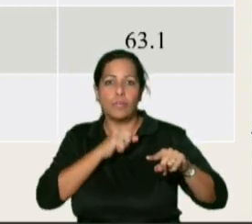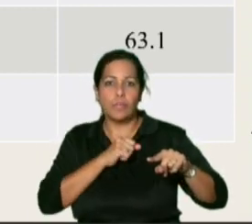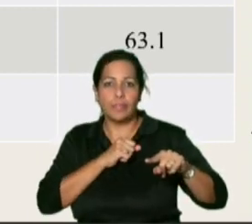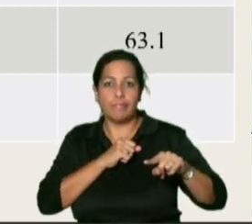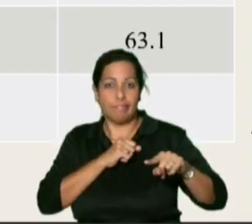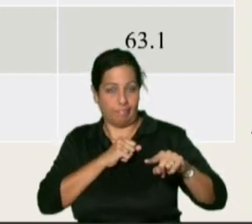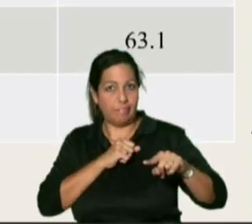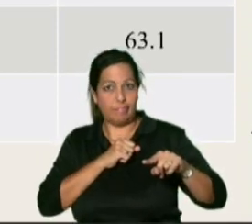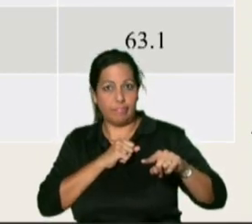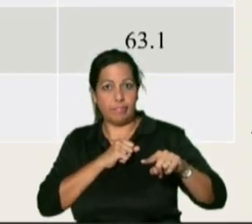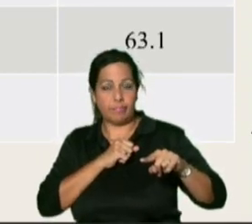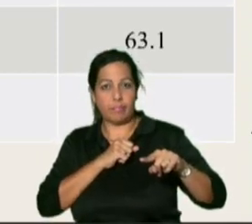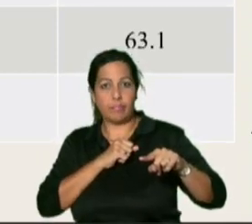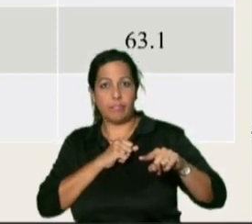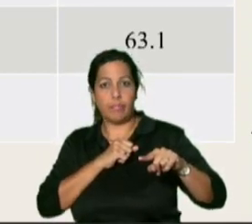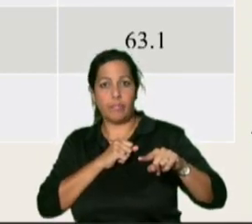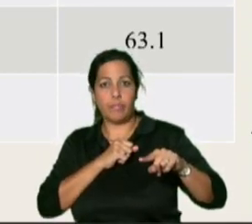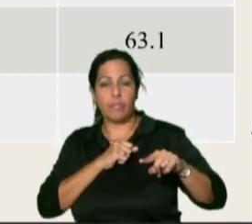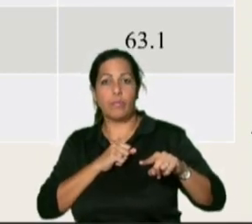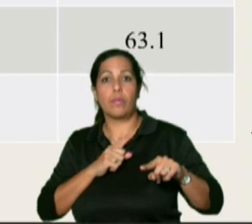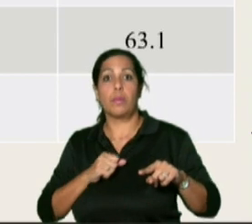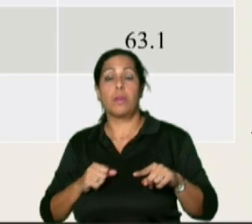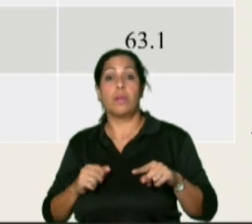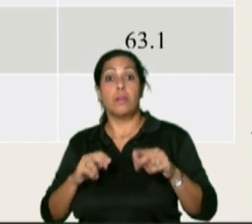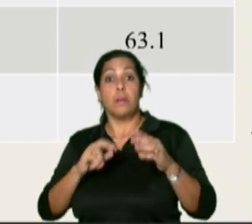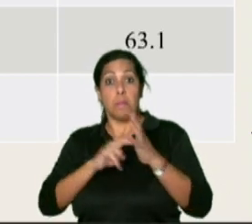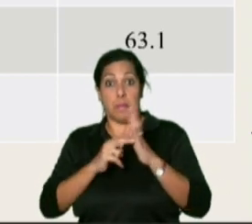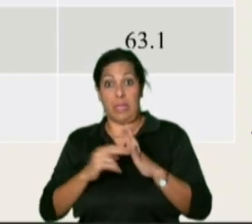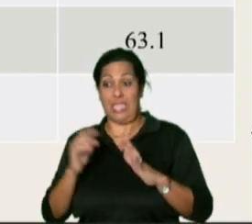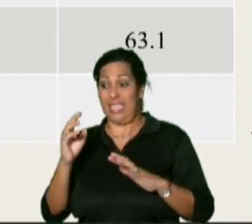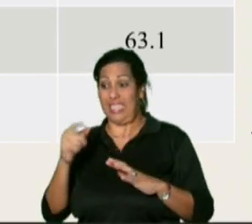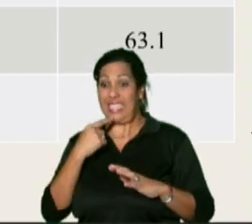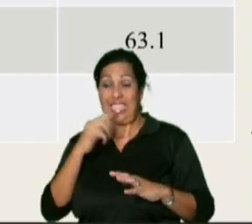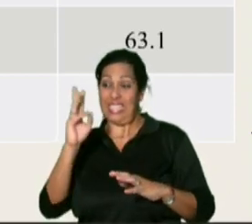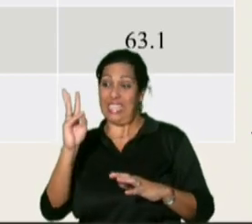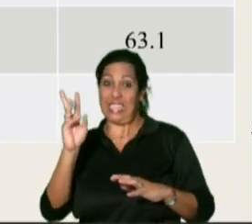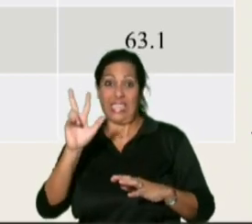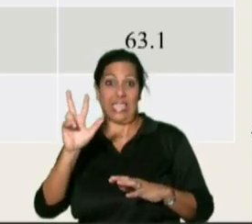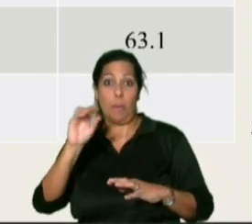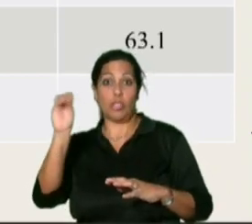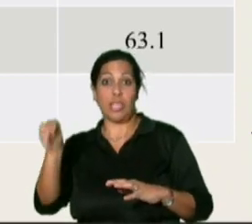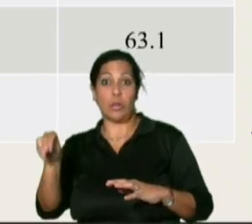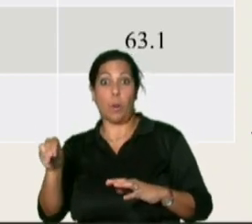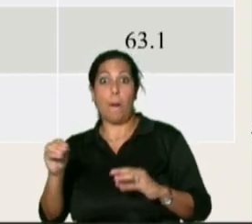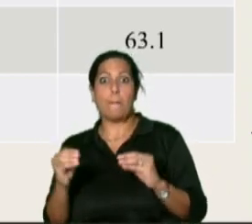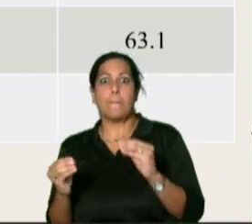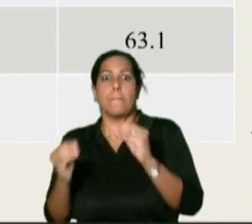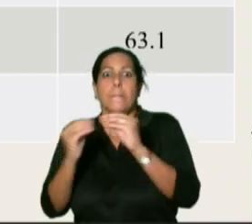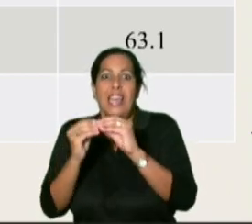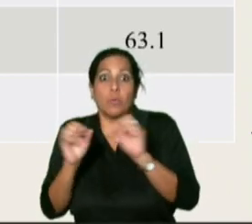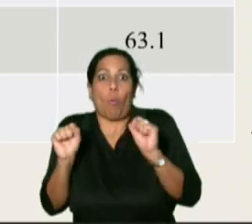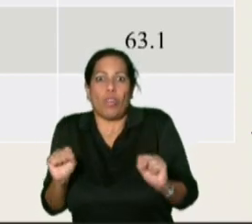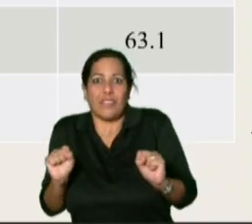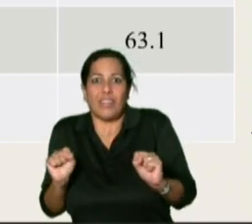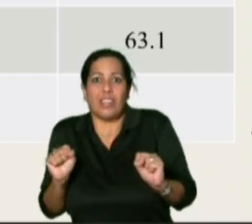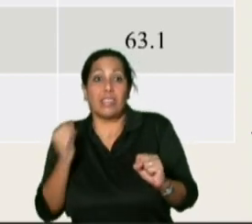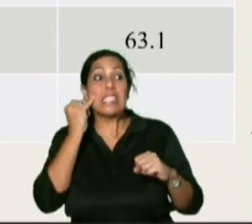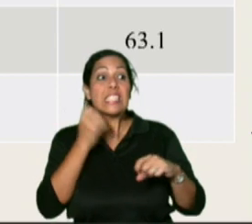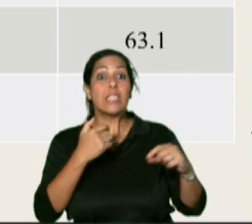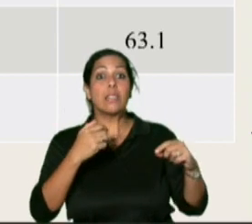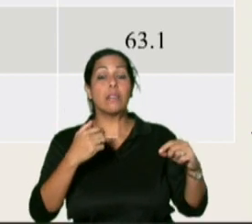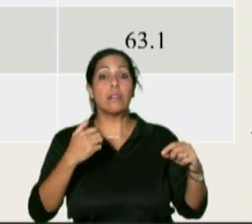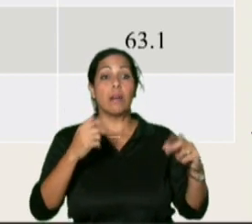edad. Tanto así que llega a tener 63 veces más alto la probabilidad de morir cuando una persona tiene